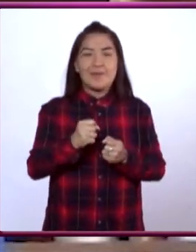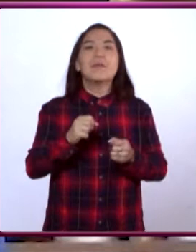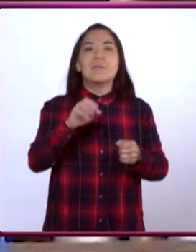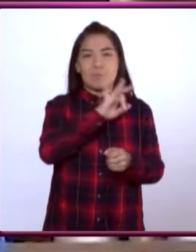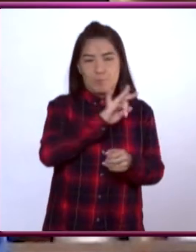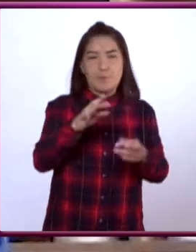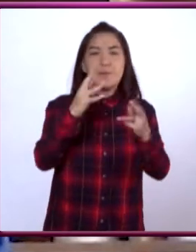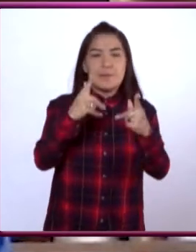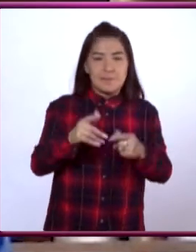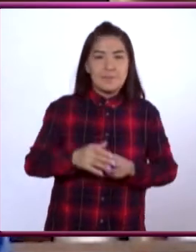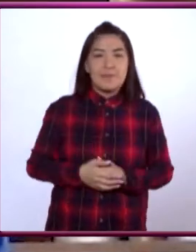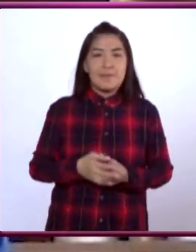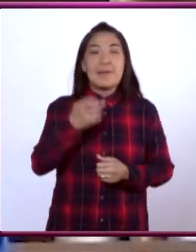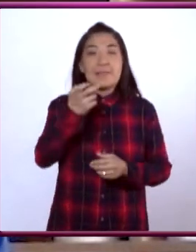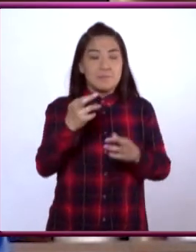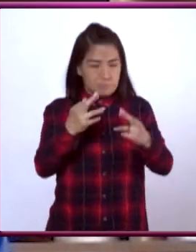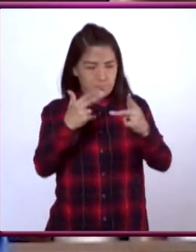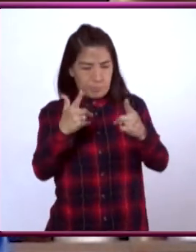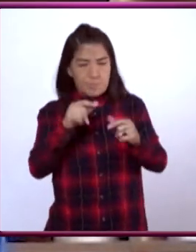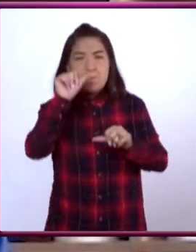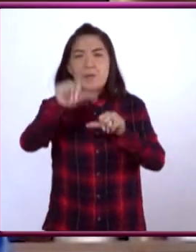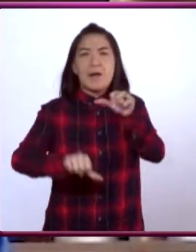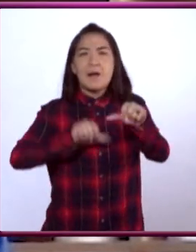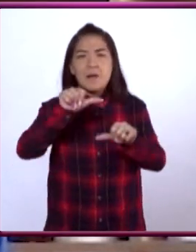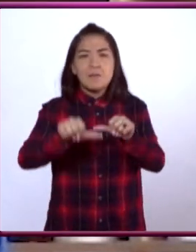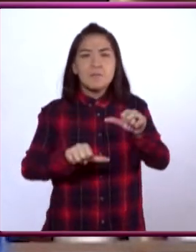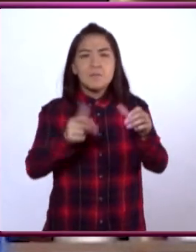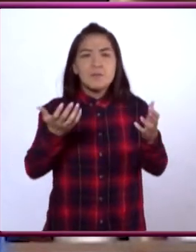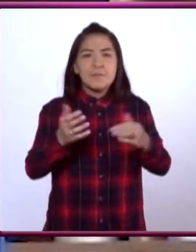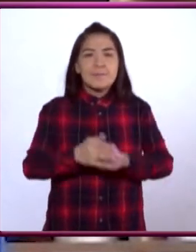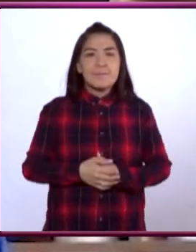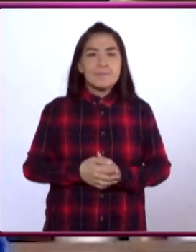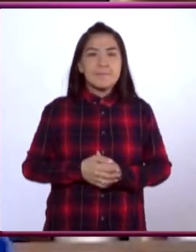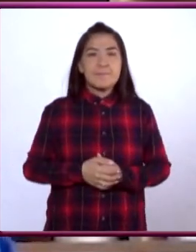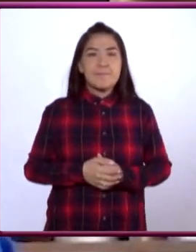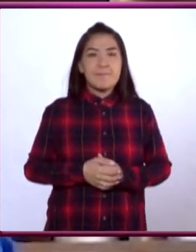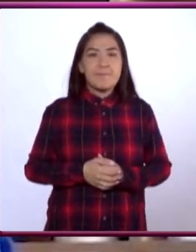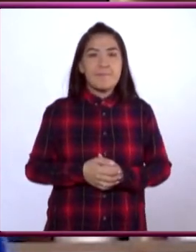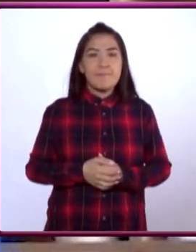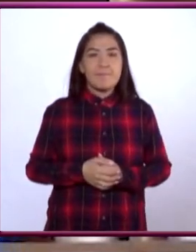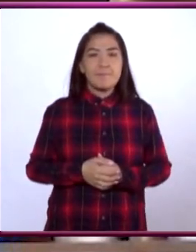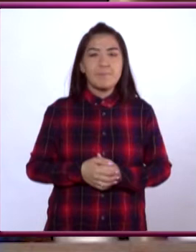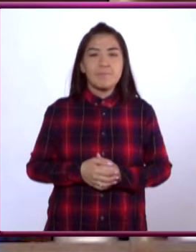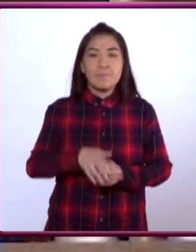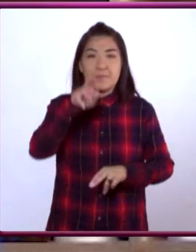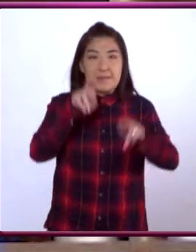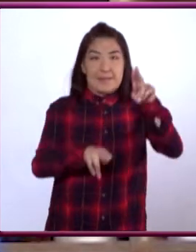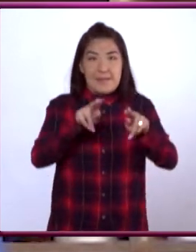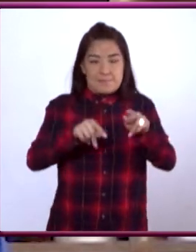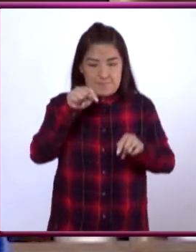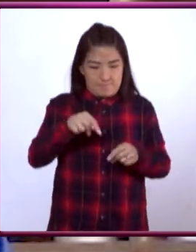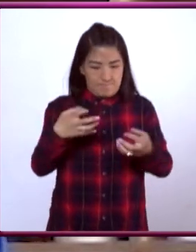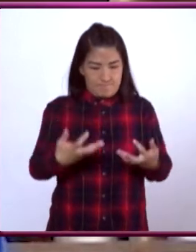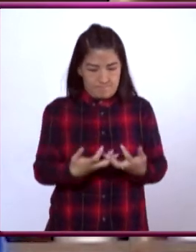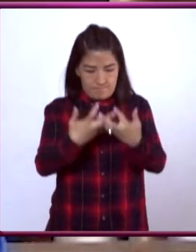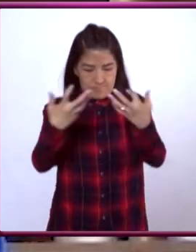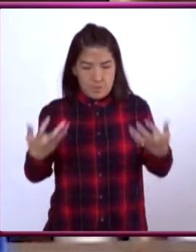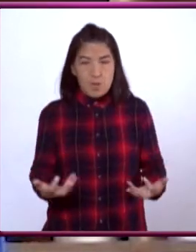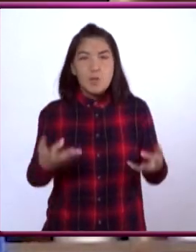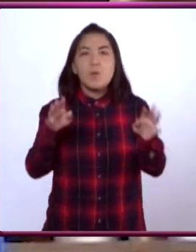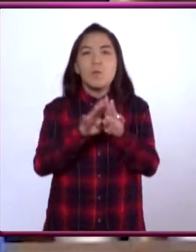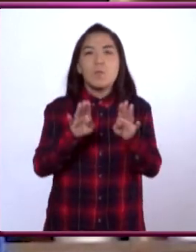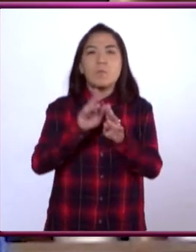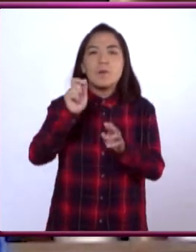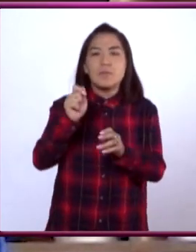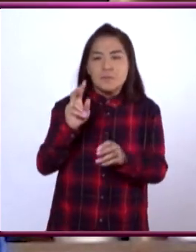hacer. Y pues normalmente esta ruptura de los átomos a niveles terrestres las podemos